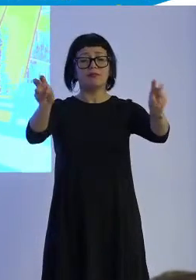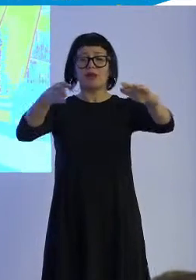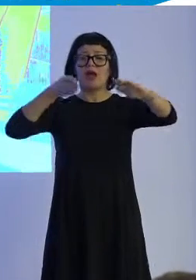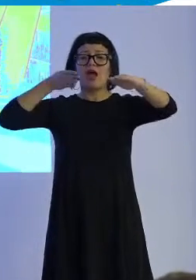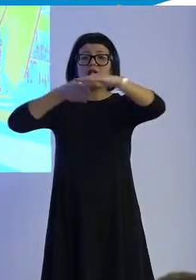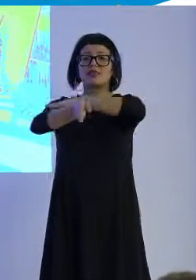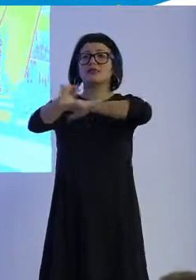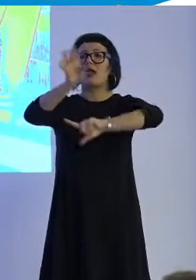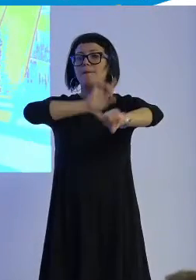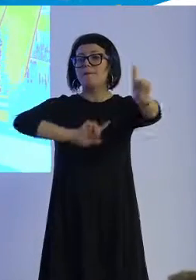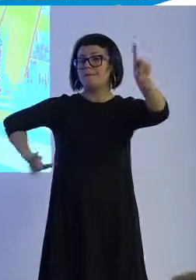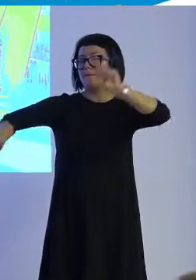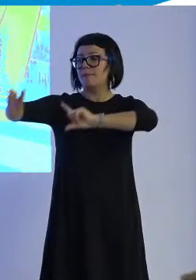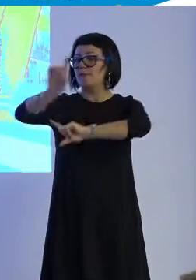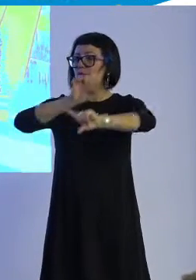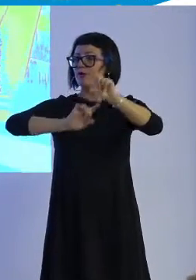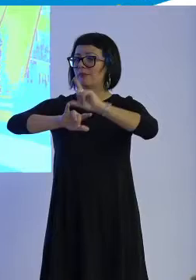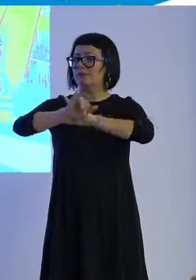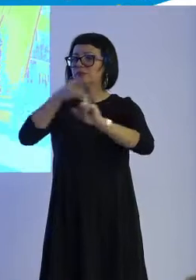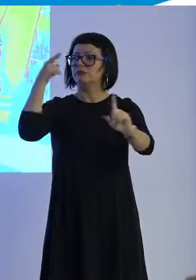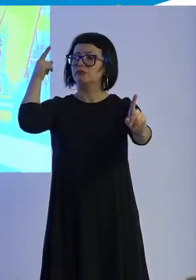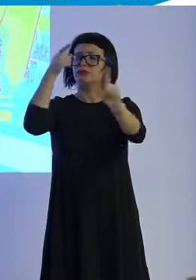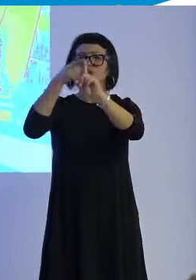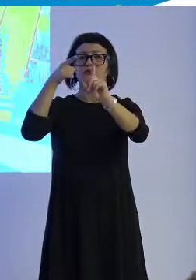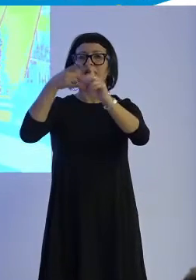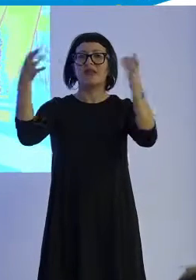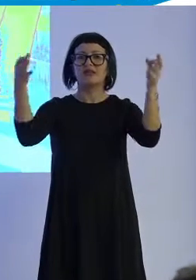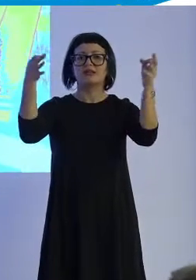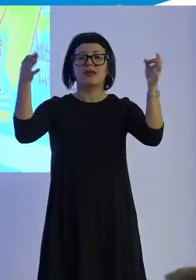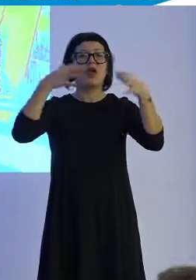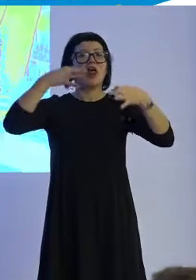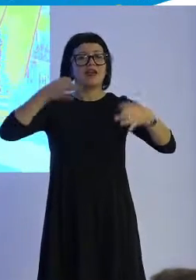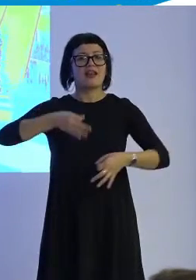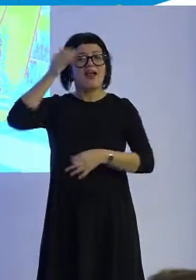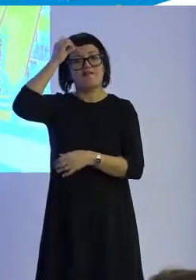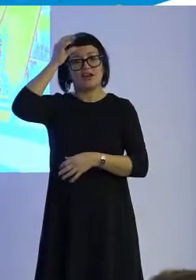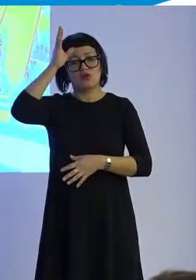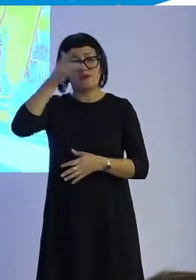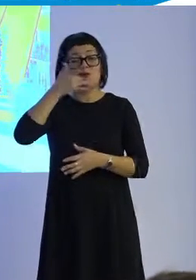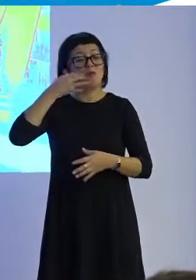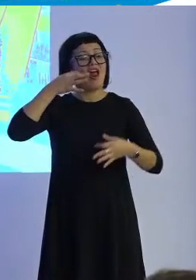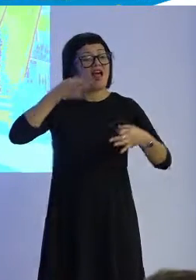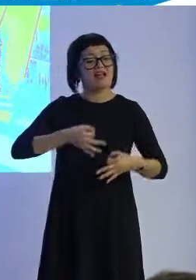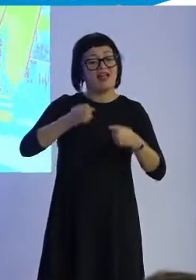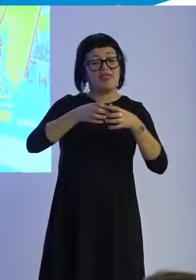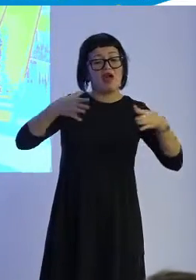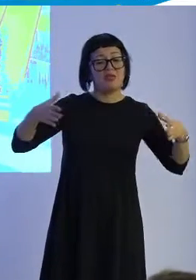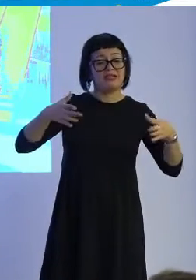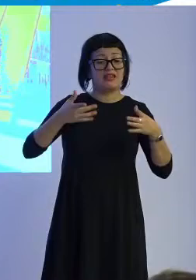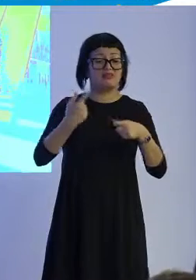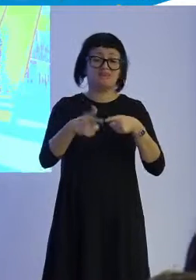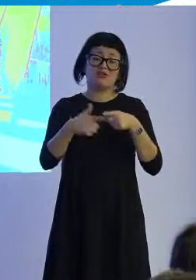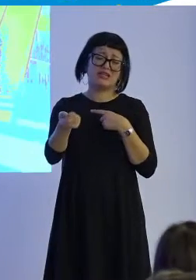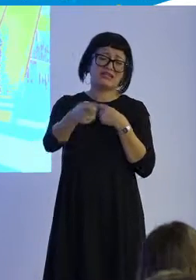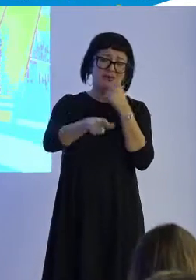accesibilidad qué problemas tenemos, sobre todo con la realidad virtual. La realidad aumentada son cosas similares, pero